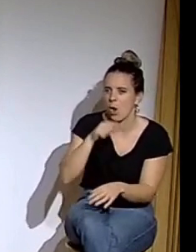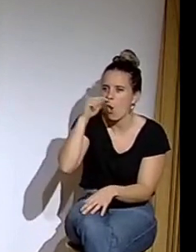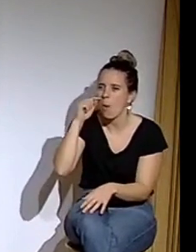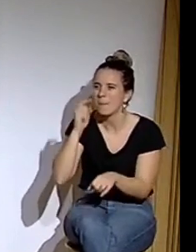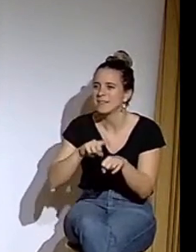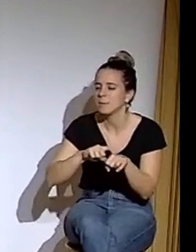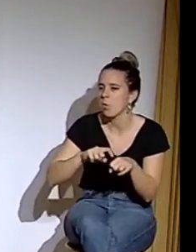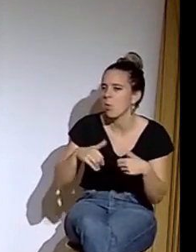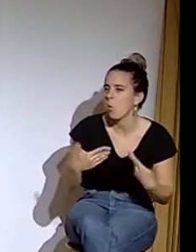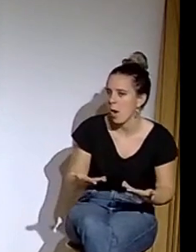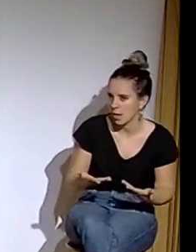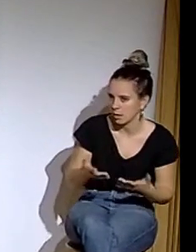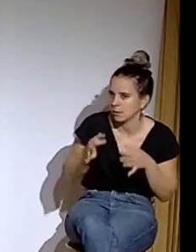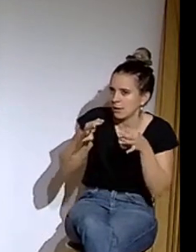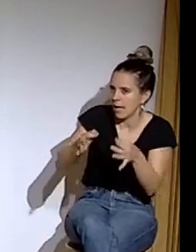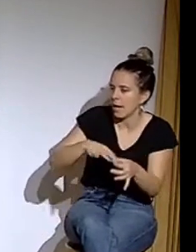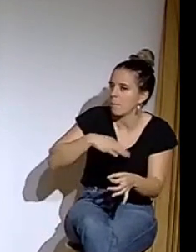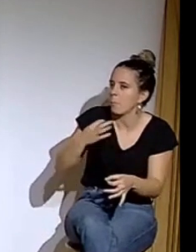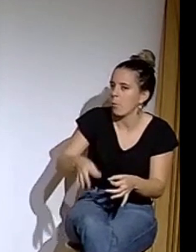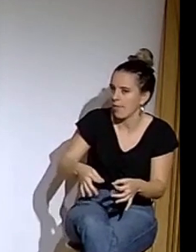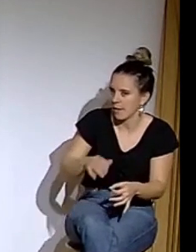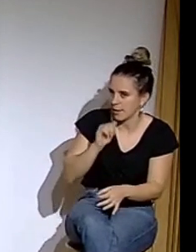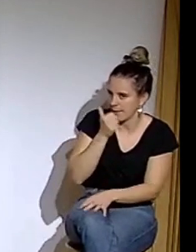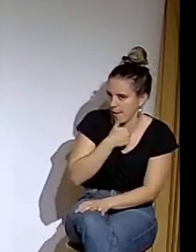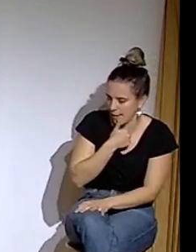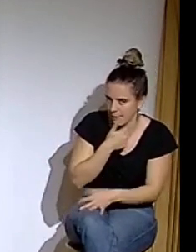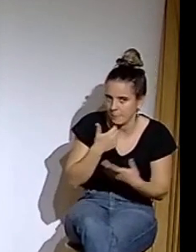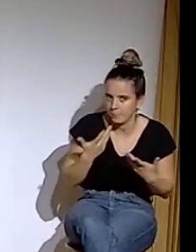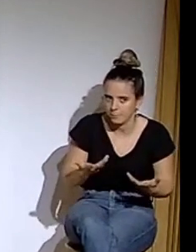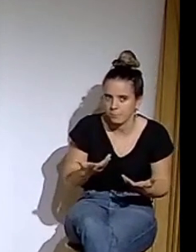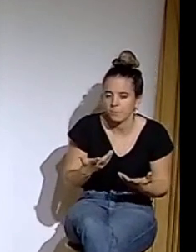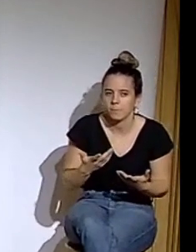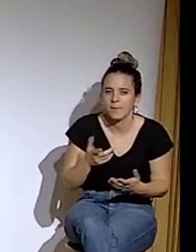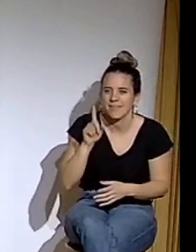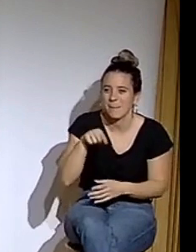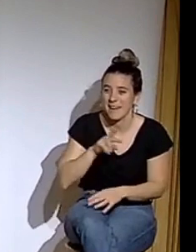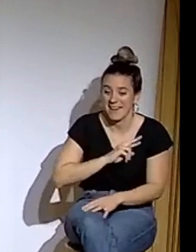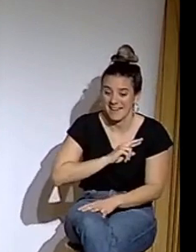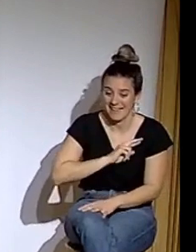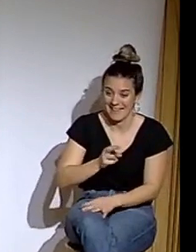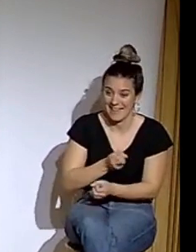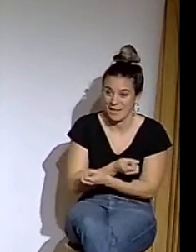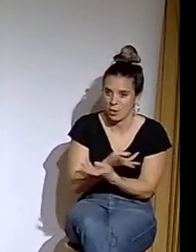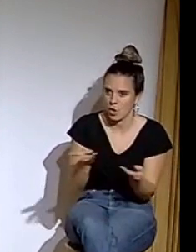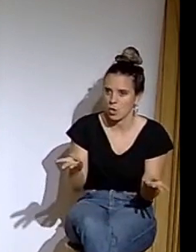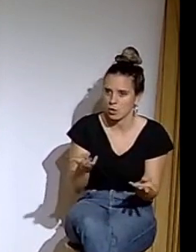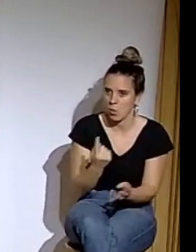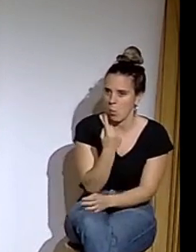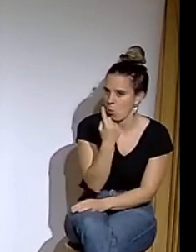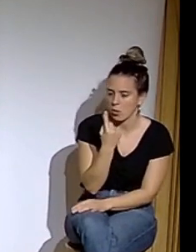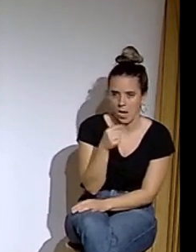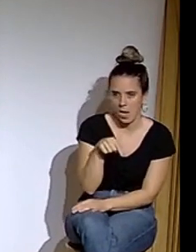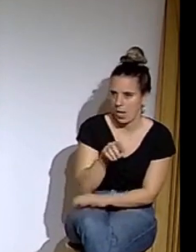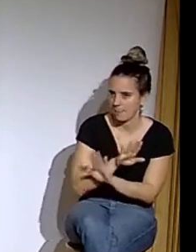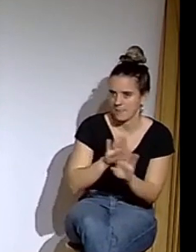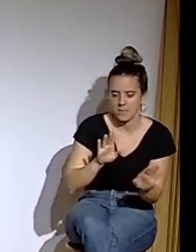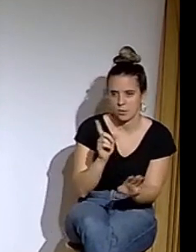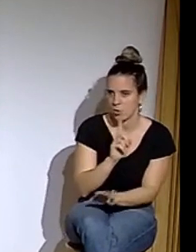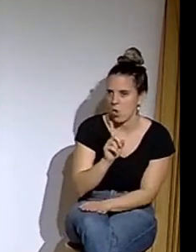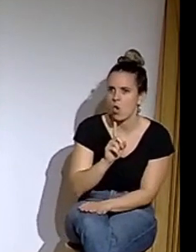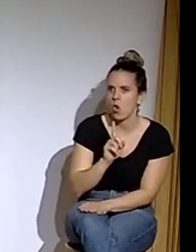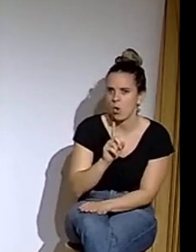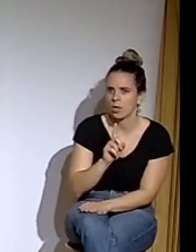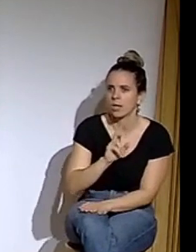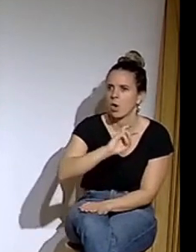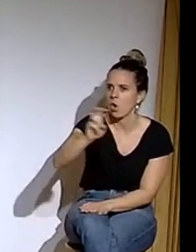como para que hablamos un poco también hablamos el abanico de cuando hablamos de religiones hablar de más de una cuidado que los van